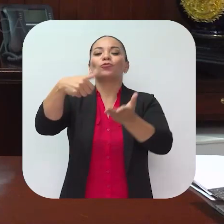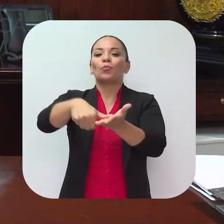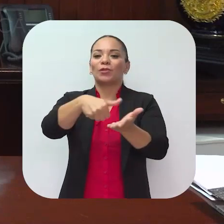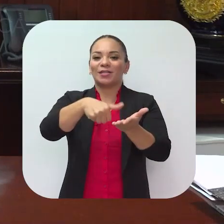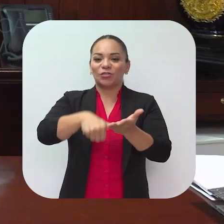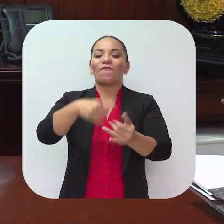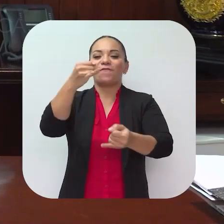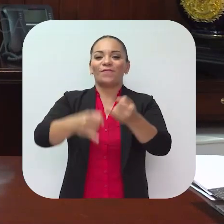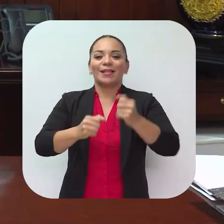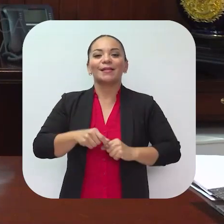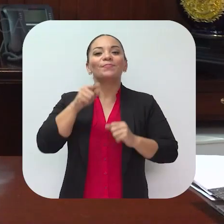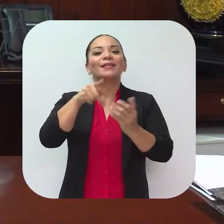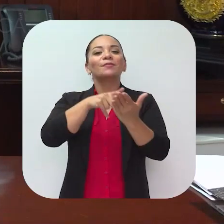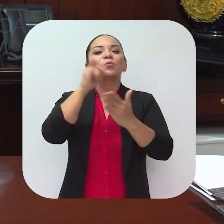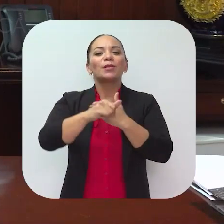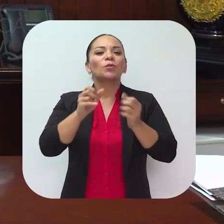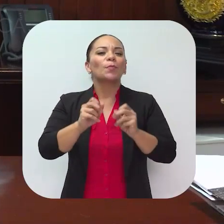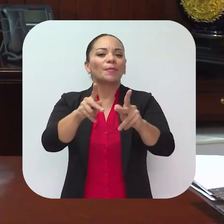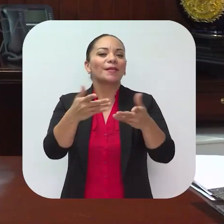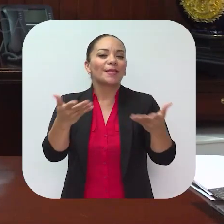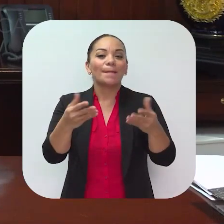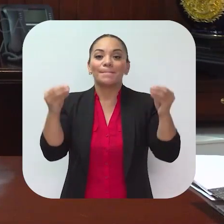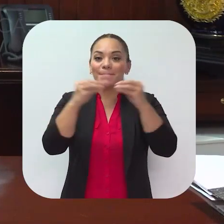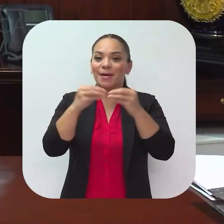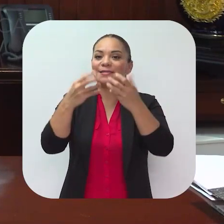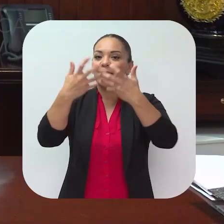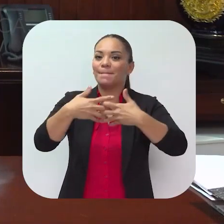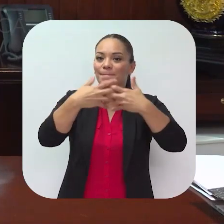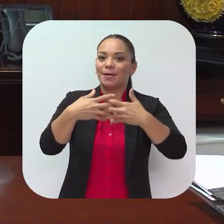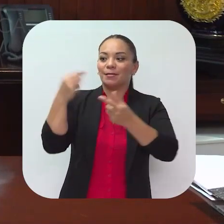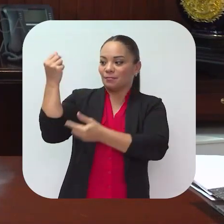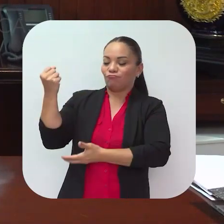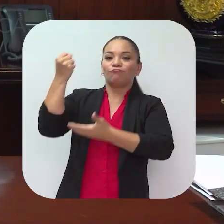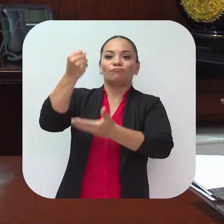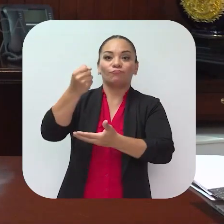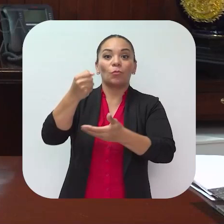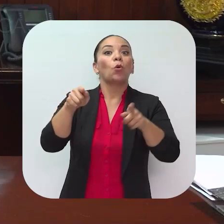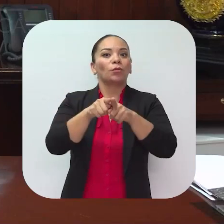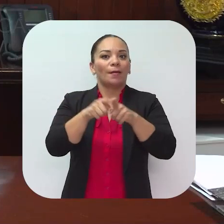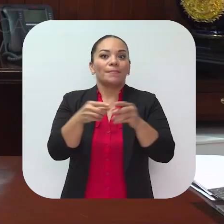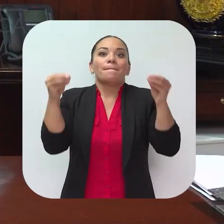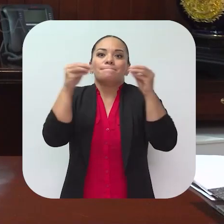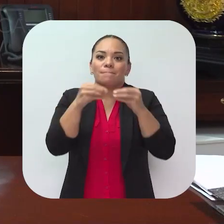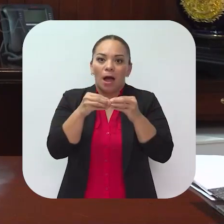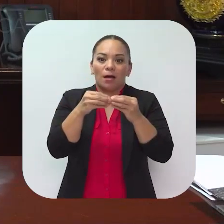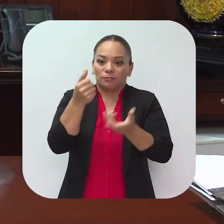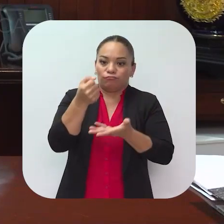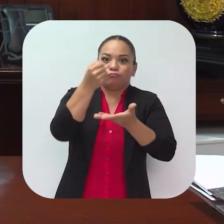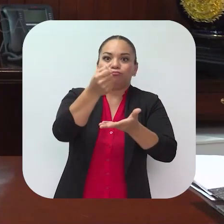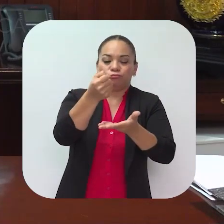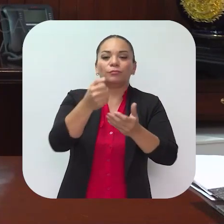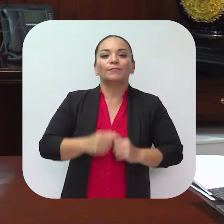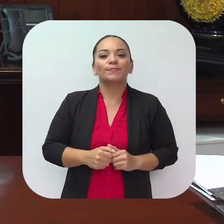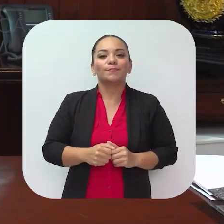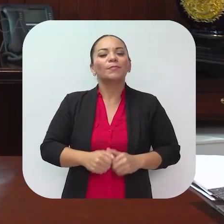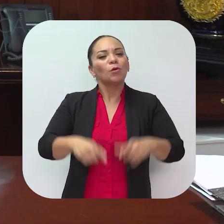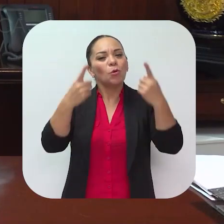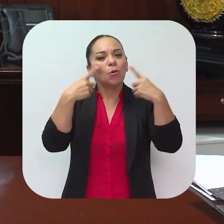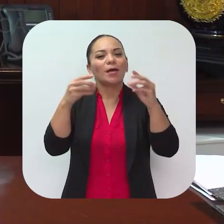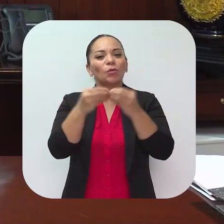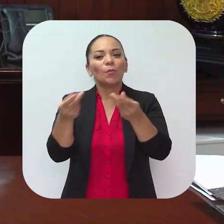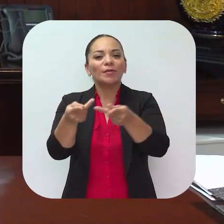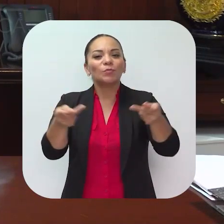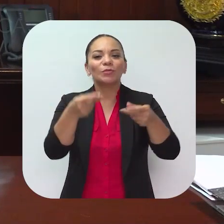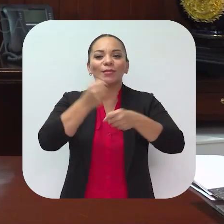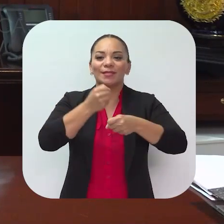avanzamos hacia su votación final. Este proyecto permitirá que más empresas inviertan o amplíen sus inversiones en el país,